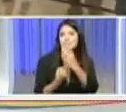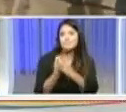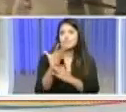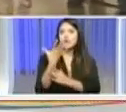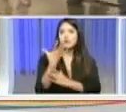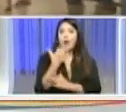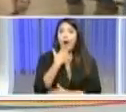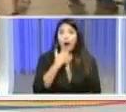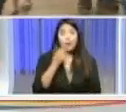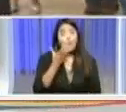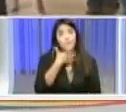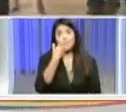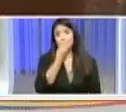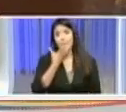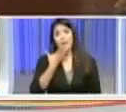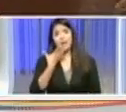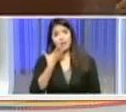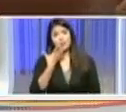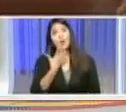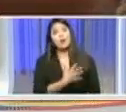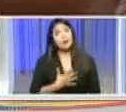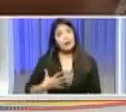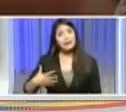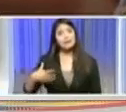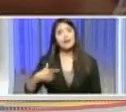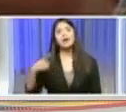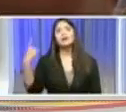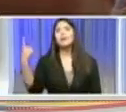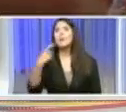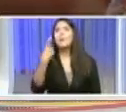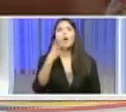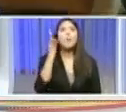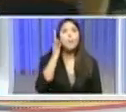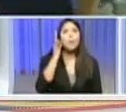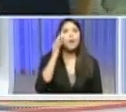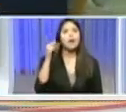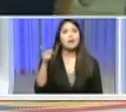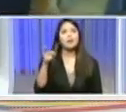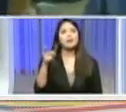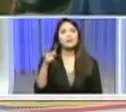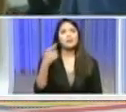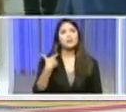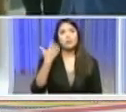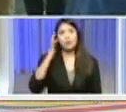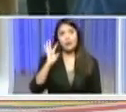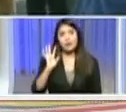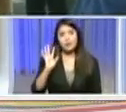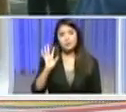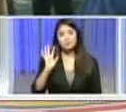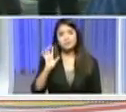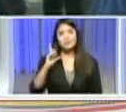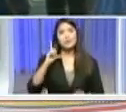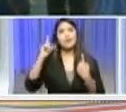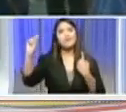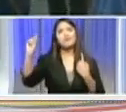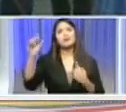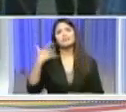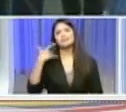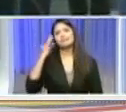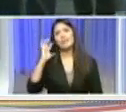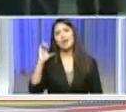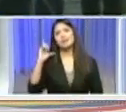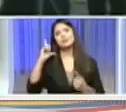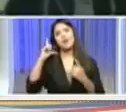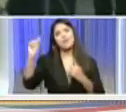Eso es una de las cosas más bellas. Por eso quería conseguir a esta compañera que parece que partió a